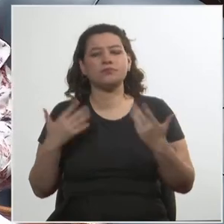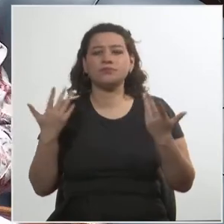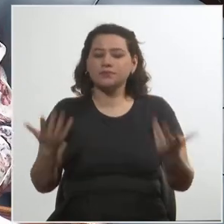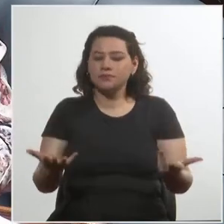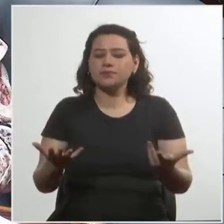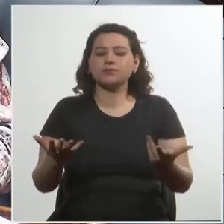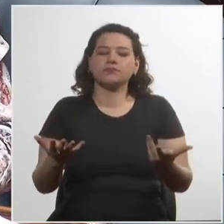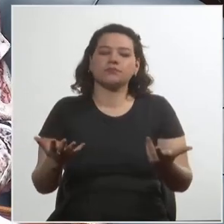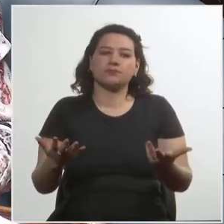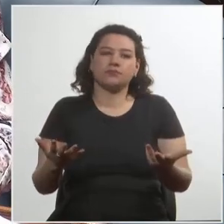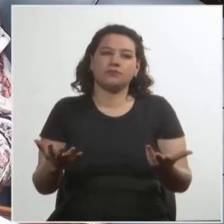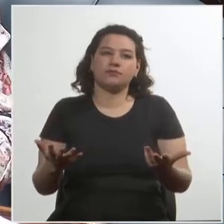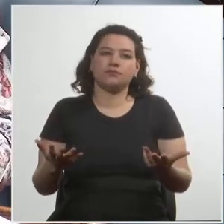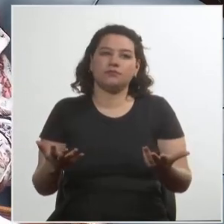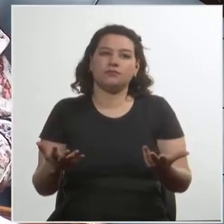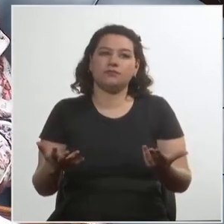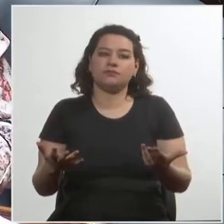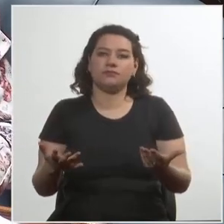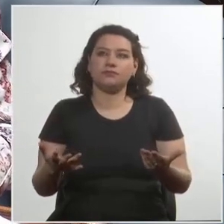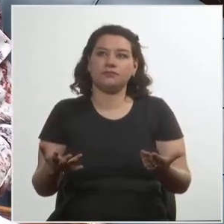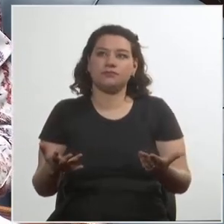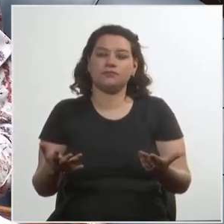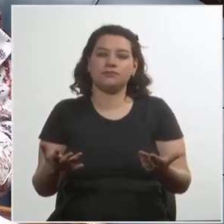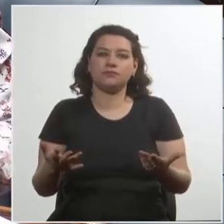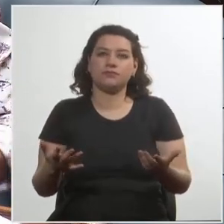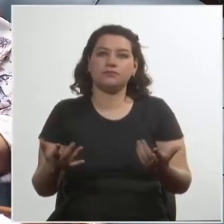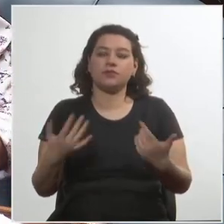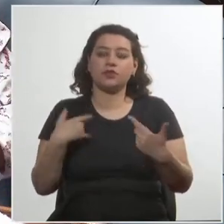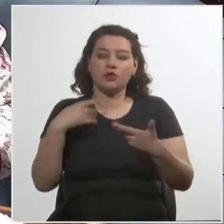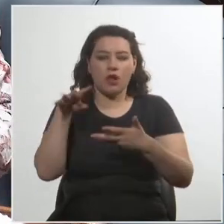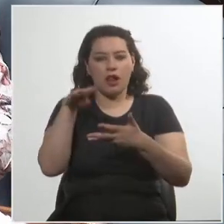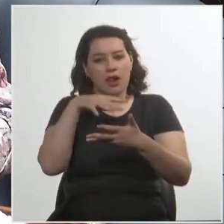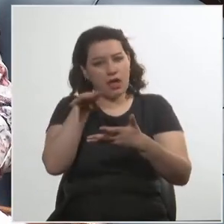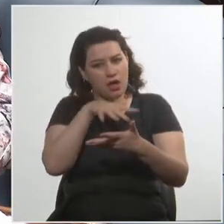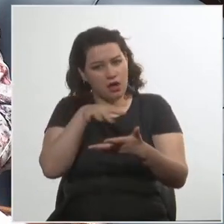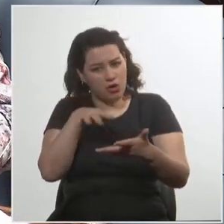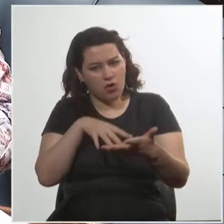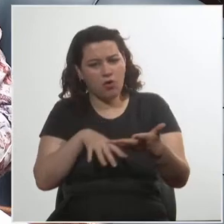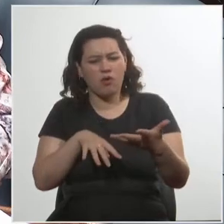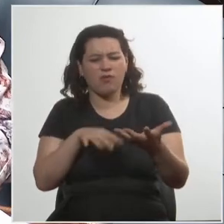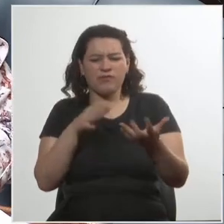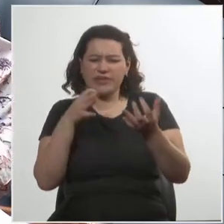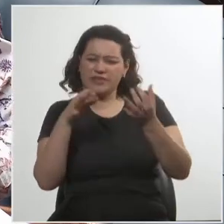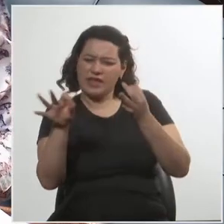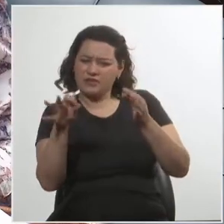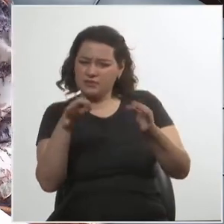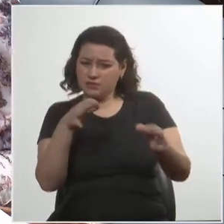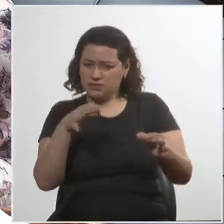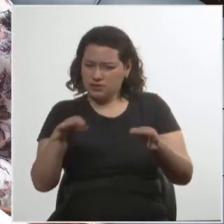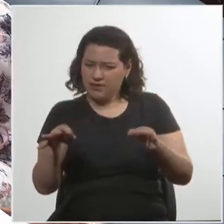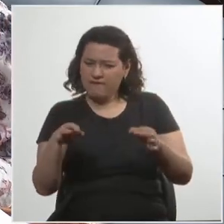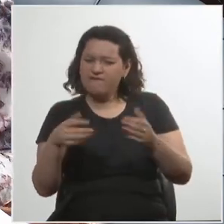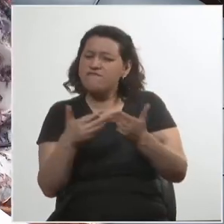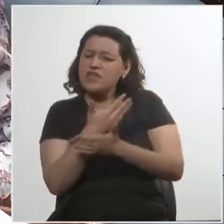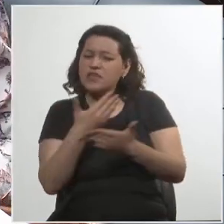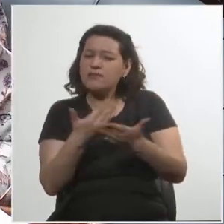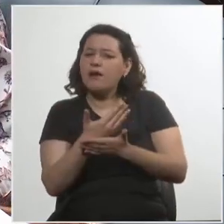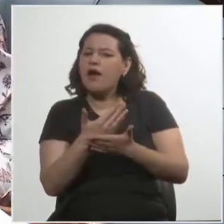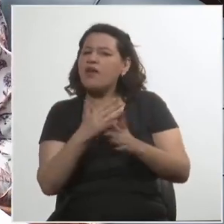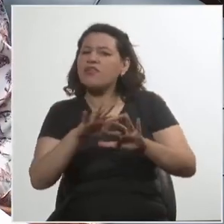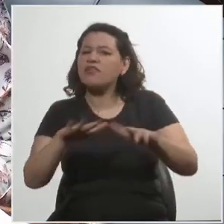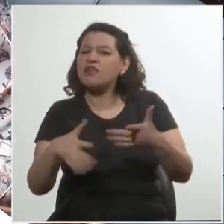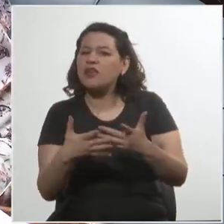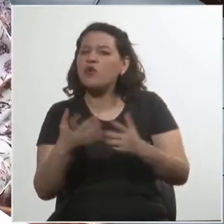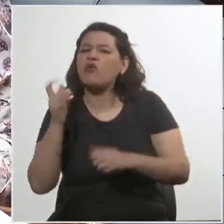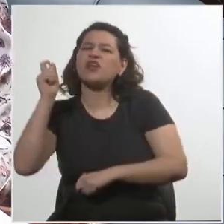cuando uno intenta leer y afinar un poco en serían Víctimas de qué o de